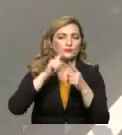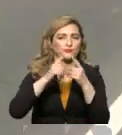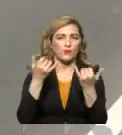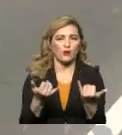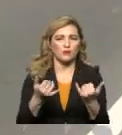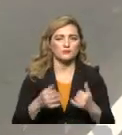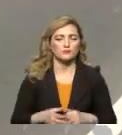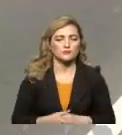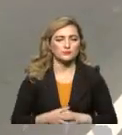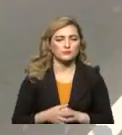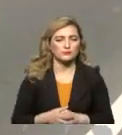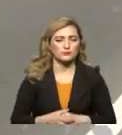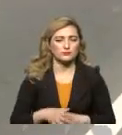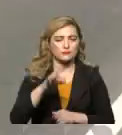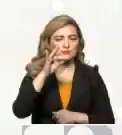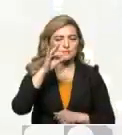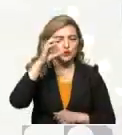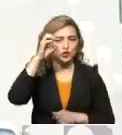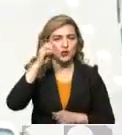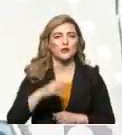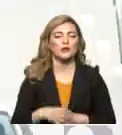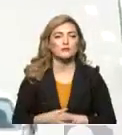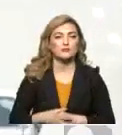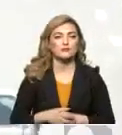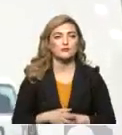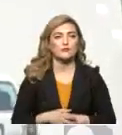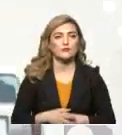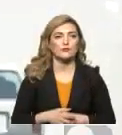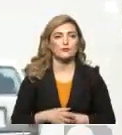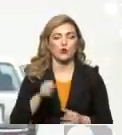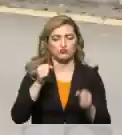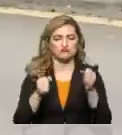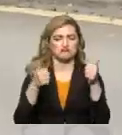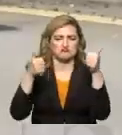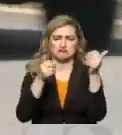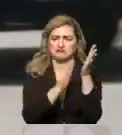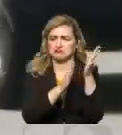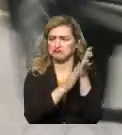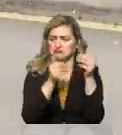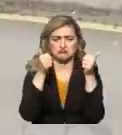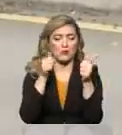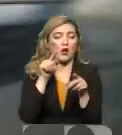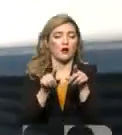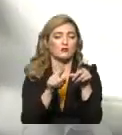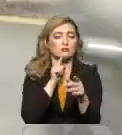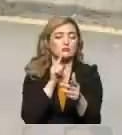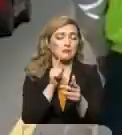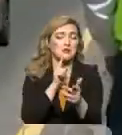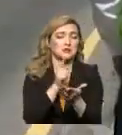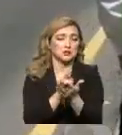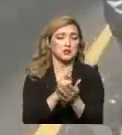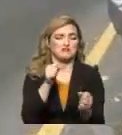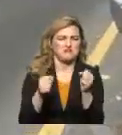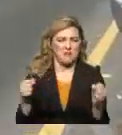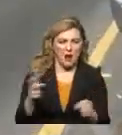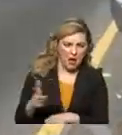fecha. Más o menos unos 80 siniestros. Medida que es aplaudida por los conductores, quienes admiten que en ocasiones exceden los